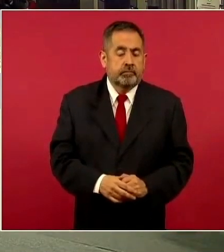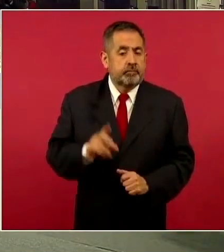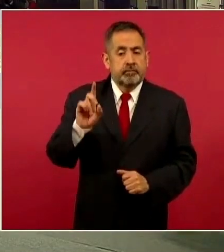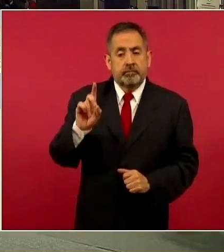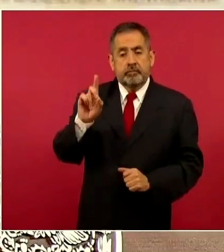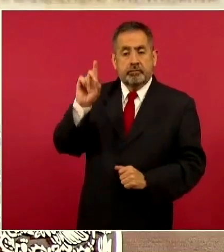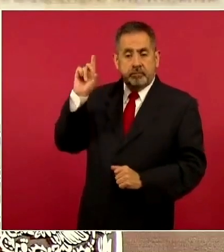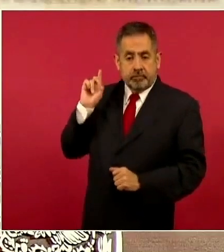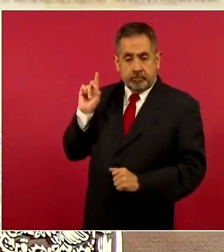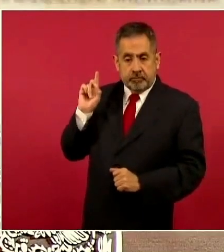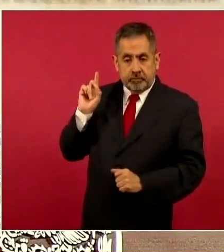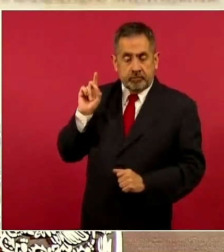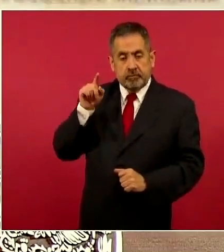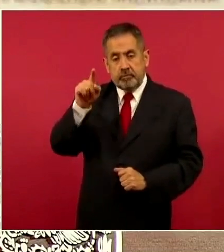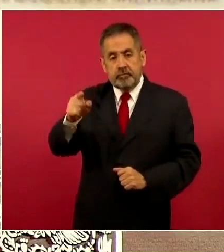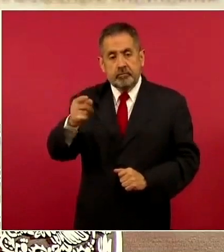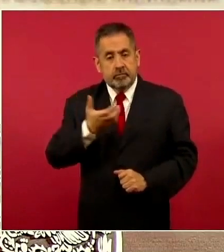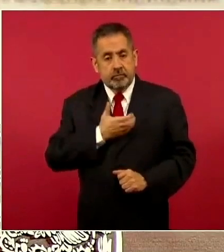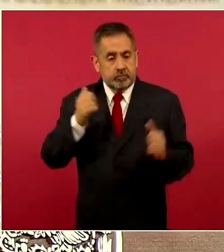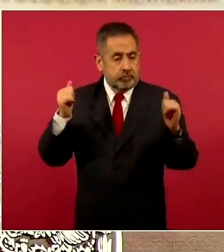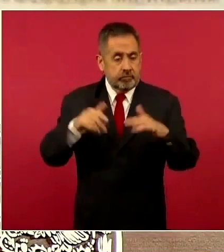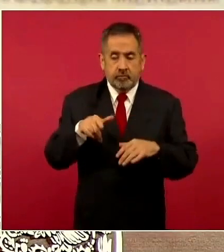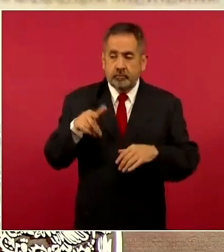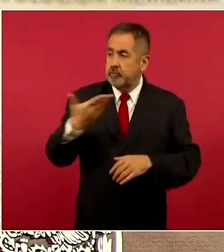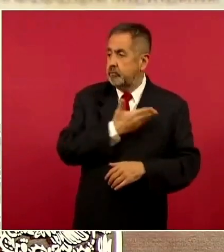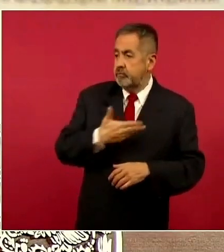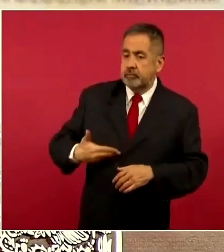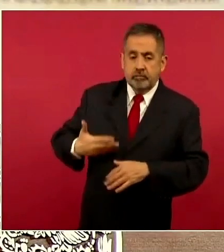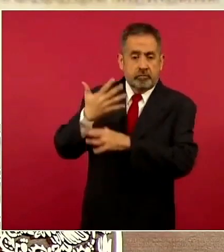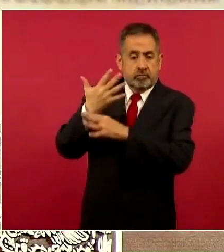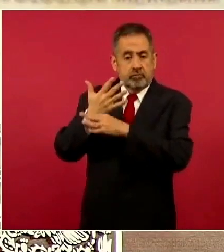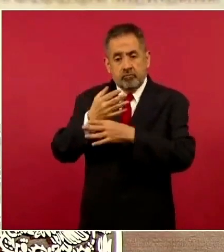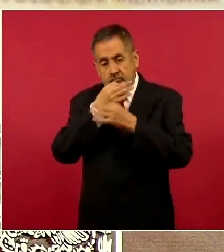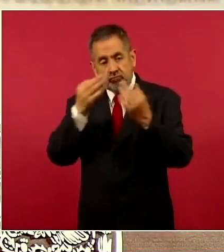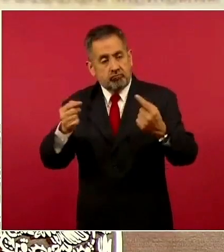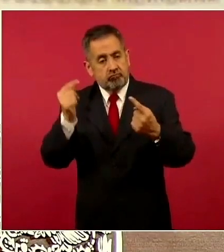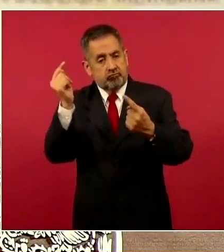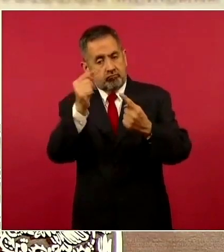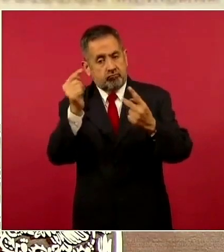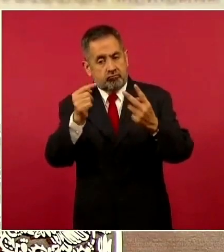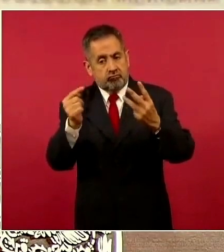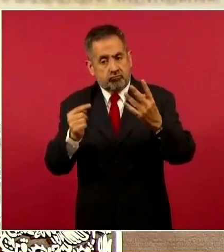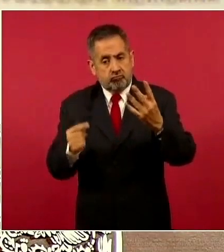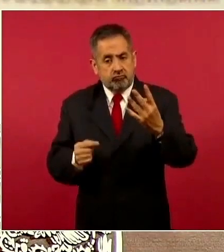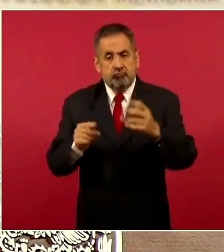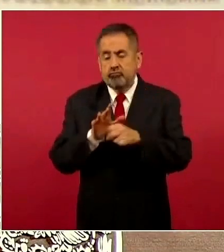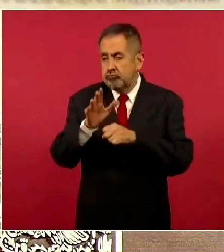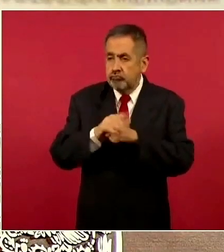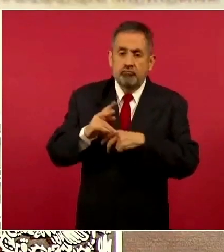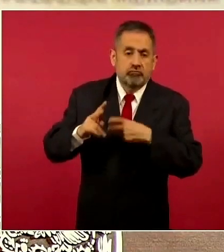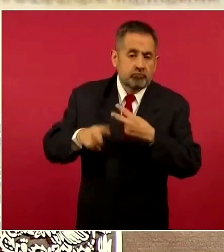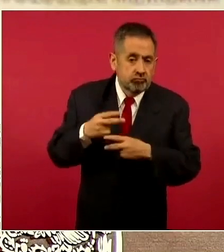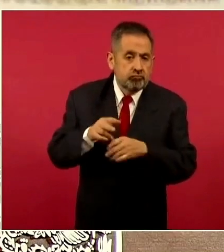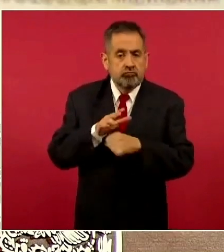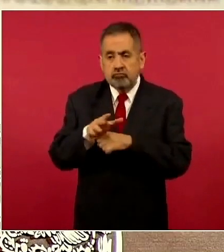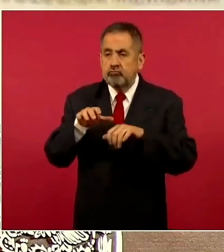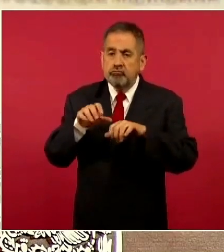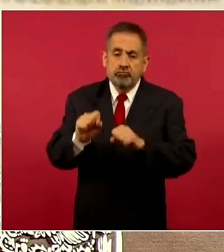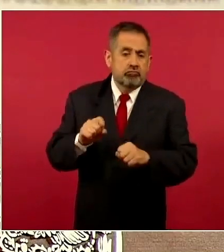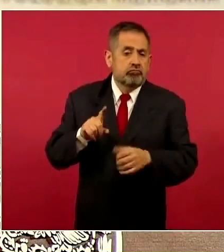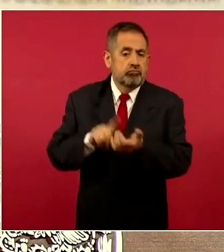pasado, en la Plaza de la Constitución, el presidente Andrés Manuel López Obrador enumeró dentro de las acciones y logros de este